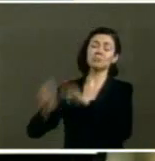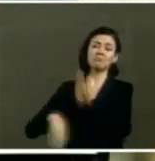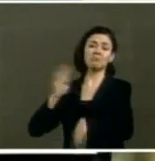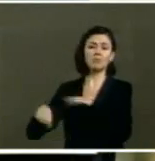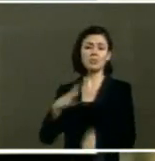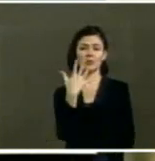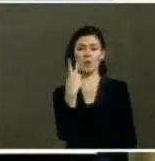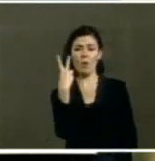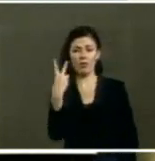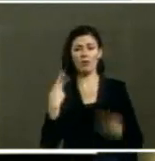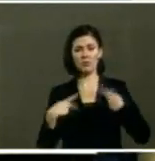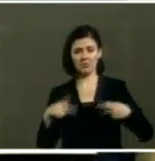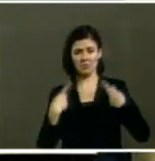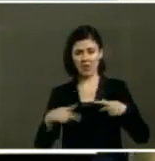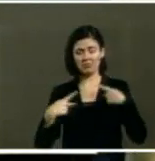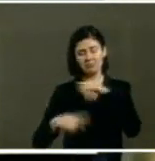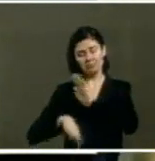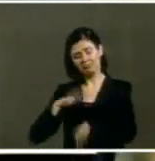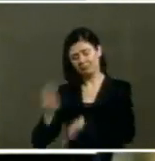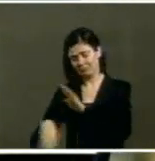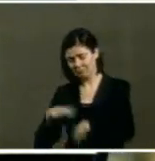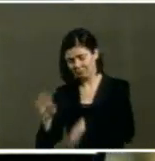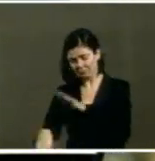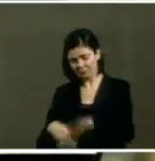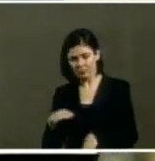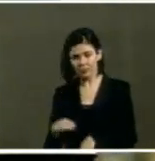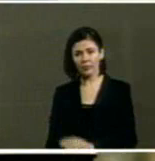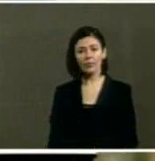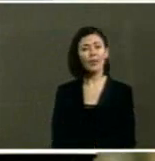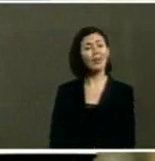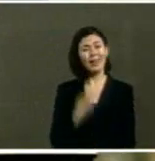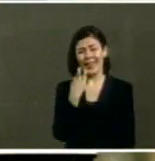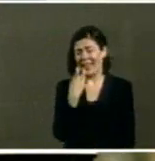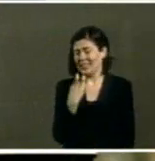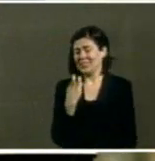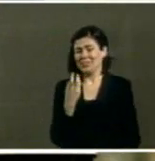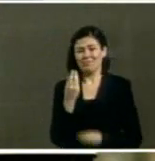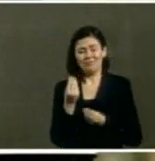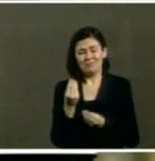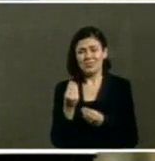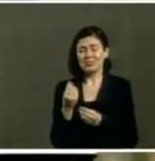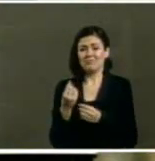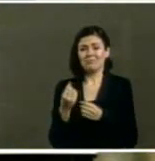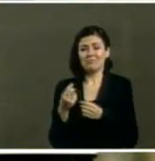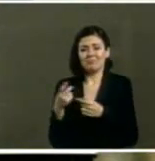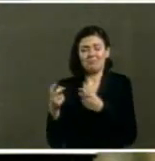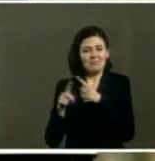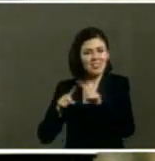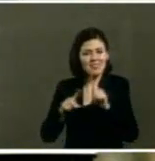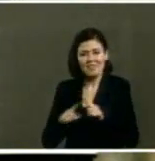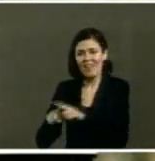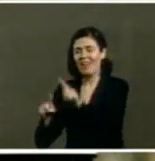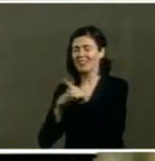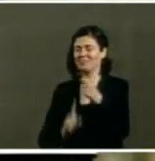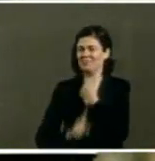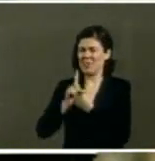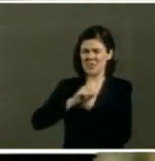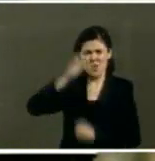Tan terribles actos describen la crueldad y la barbarie que son capaces de alcanzar los